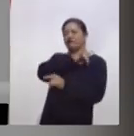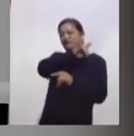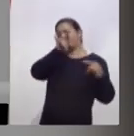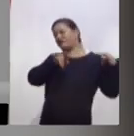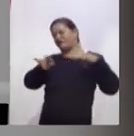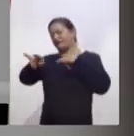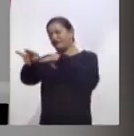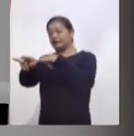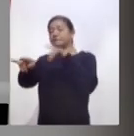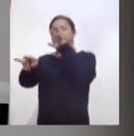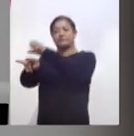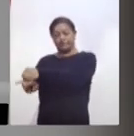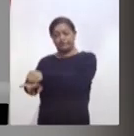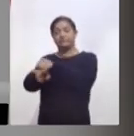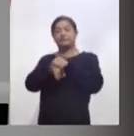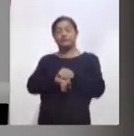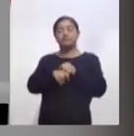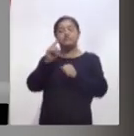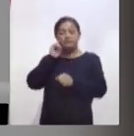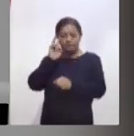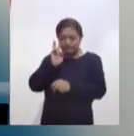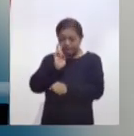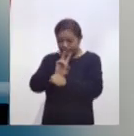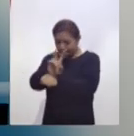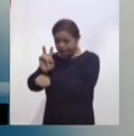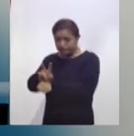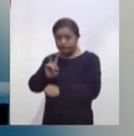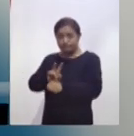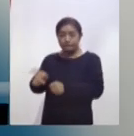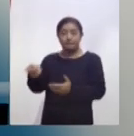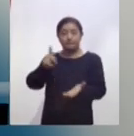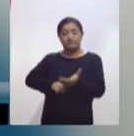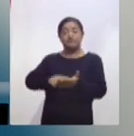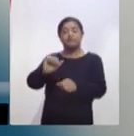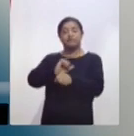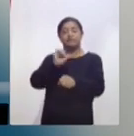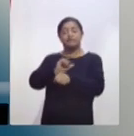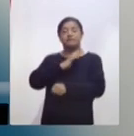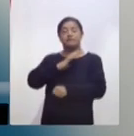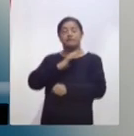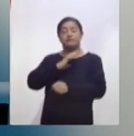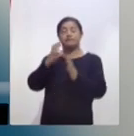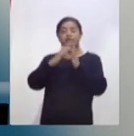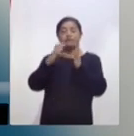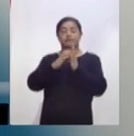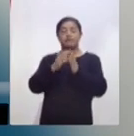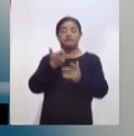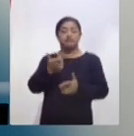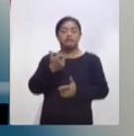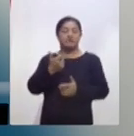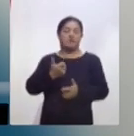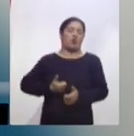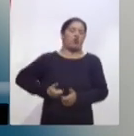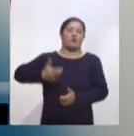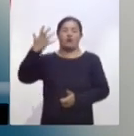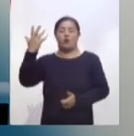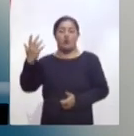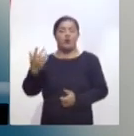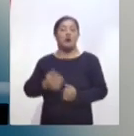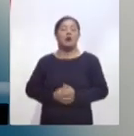una indagación, encontrando mediante una inspección preventiva en el interior del vehículo una caja con una fuerte cantidad de dinero en moneda